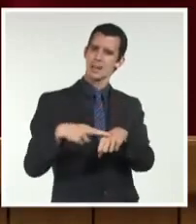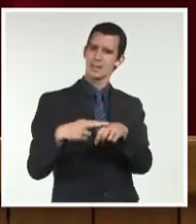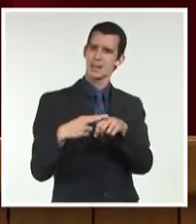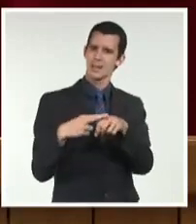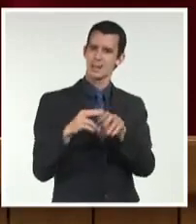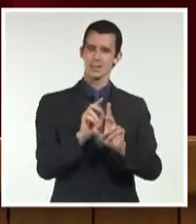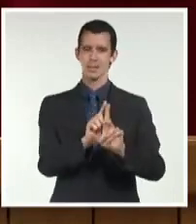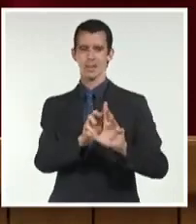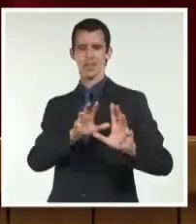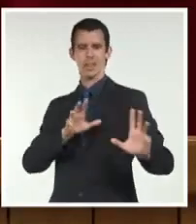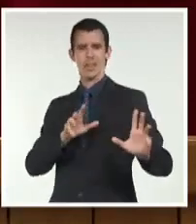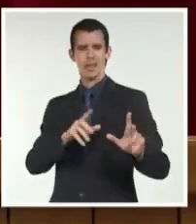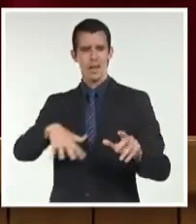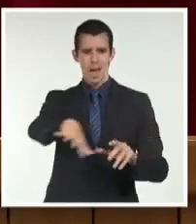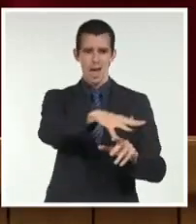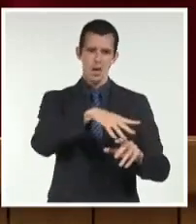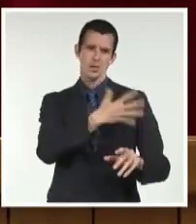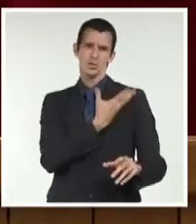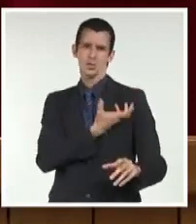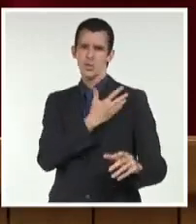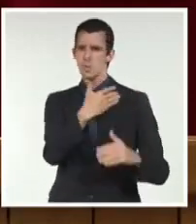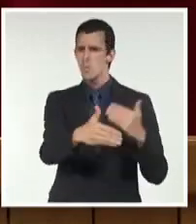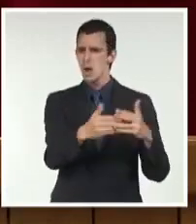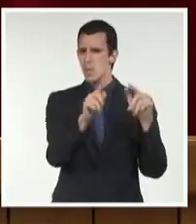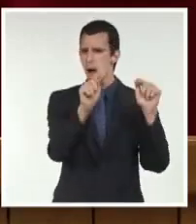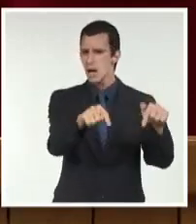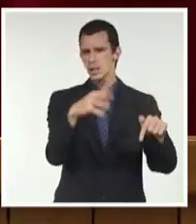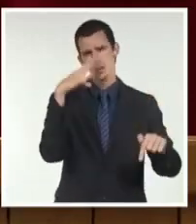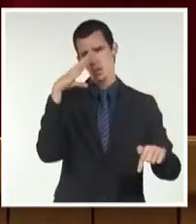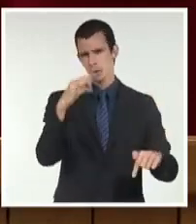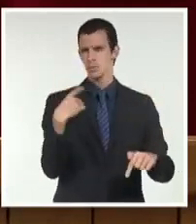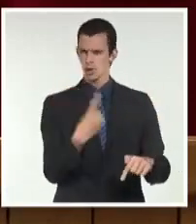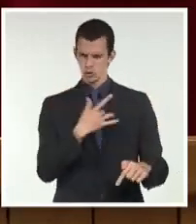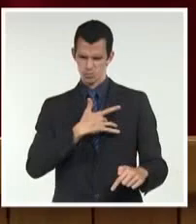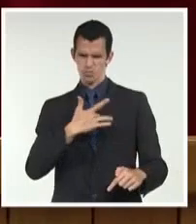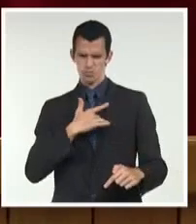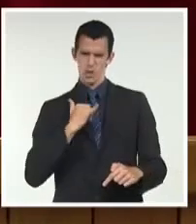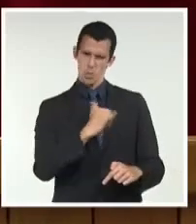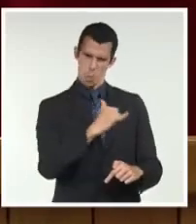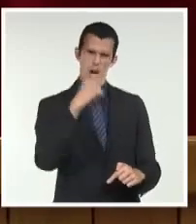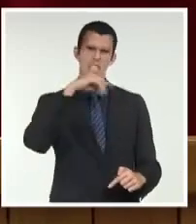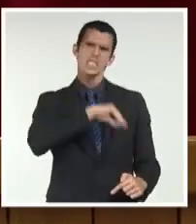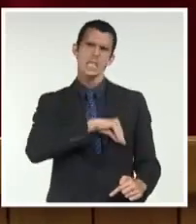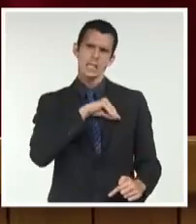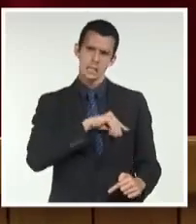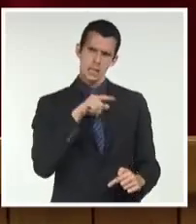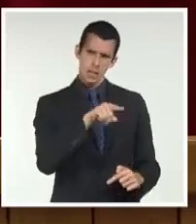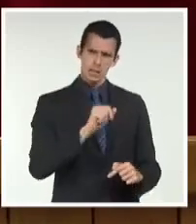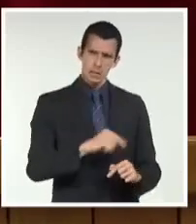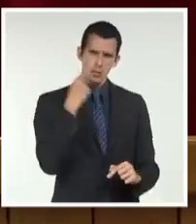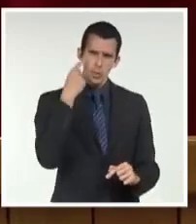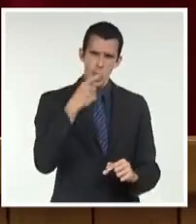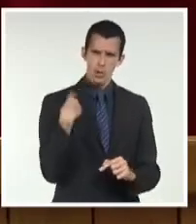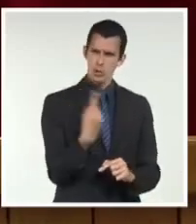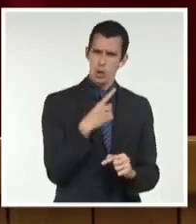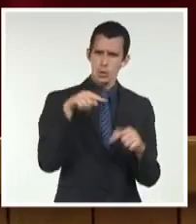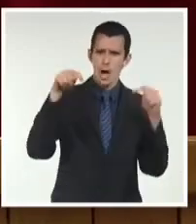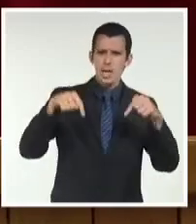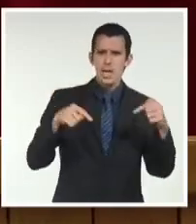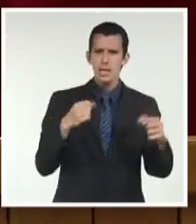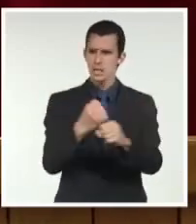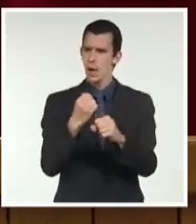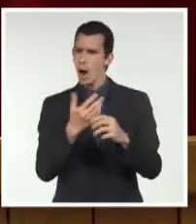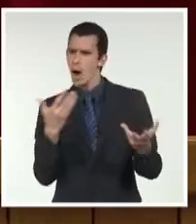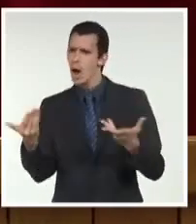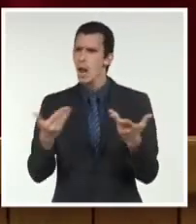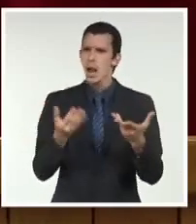comunidades, que tienen un protagonismo todavía insuficiente, pero ya visible en lo que se dice y en lo que se hace.